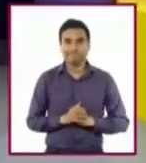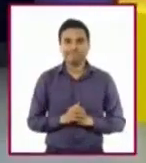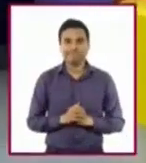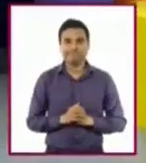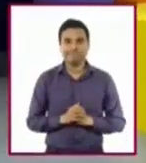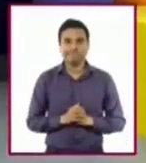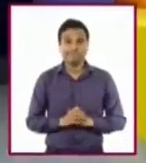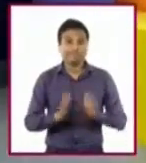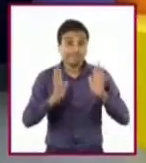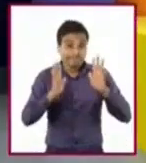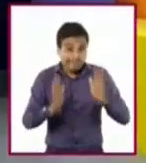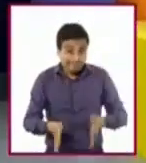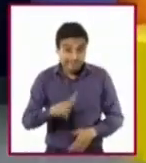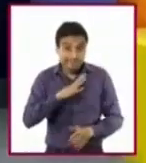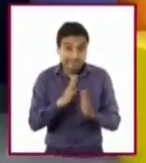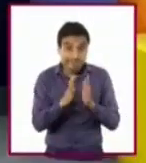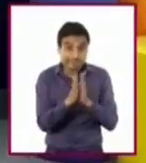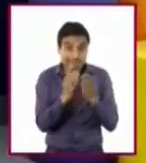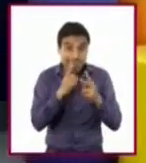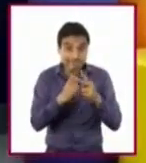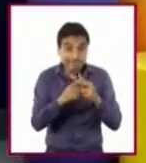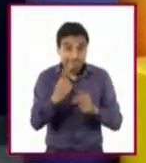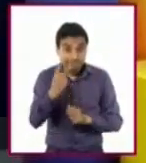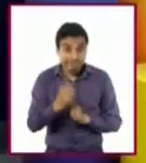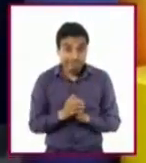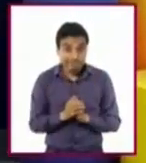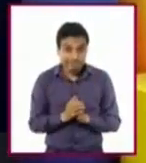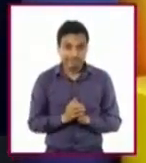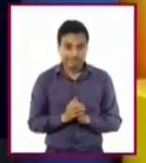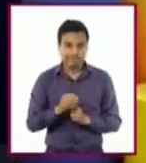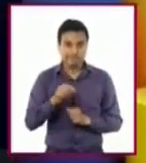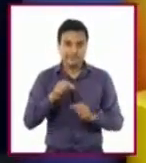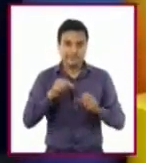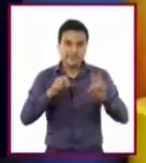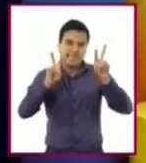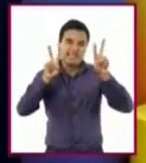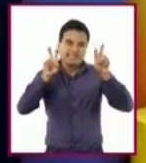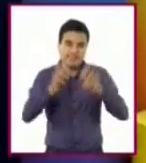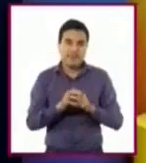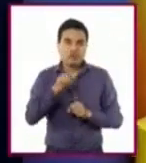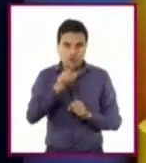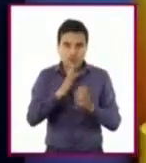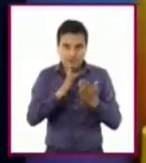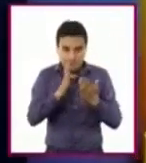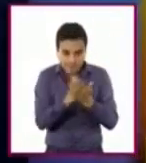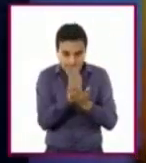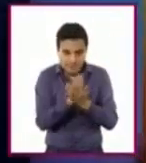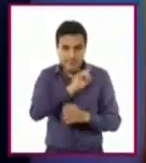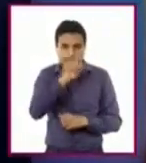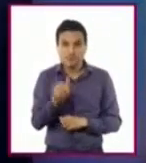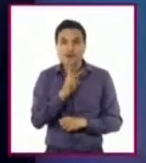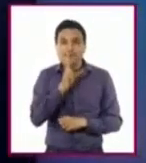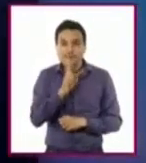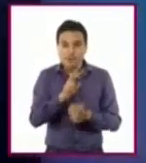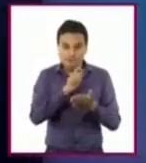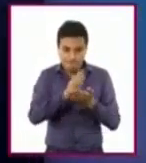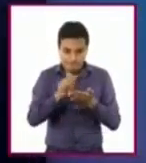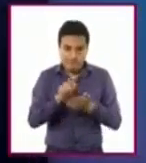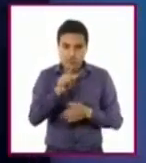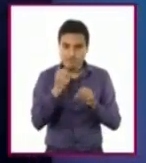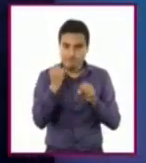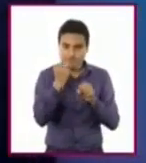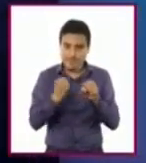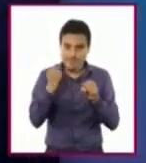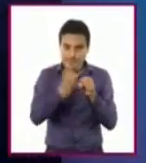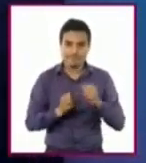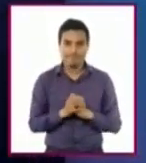tienen su libro de matemáticas de primer grado ubiquen en este tema resuelvan todo lo que puedan para practicar pueden